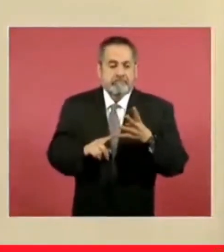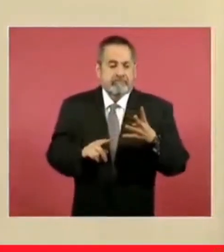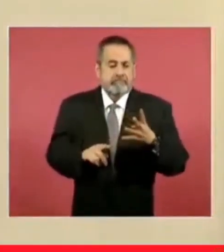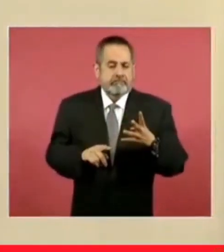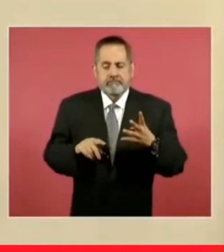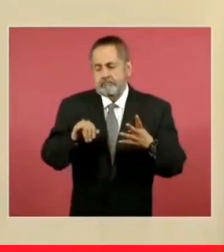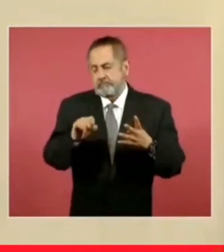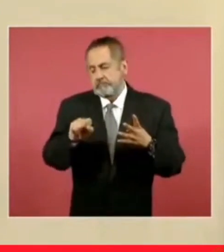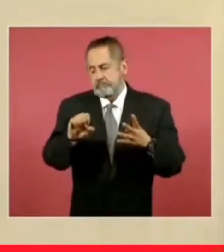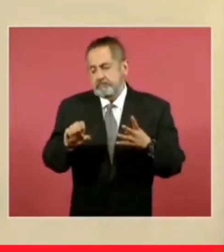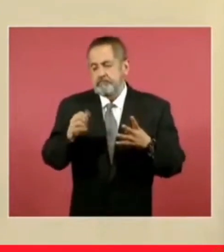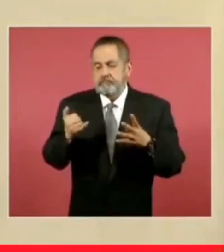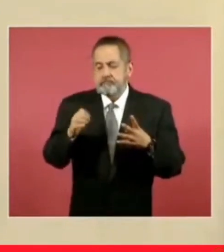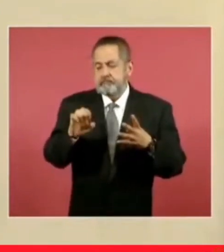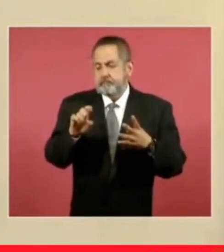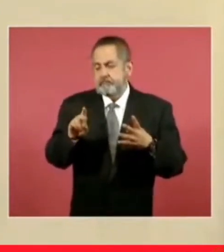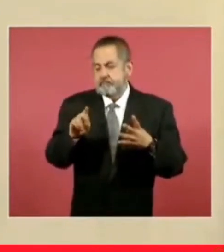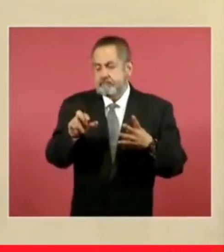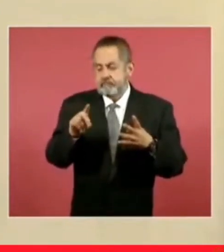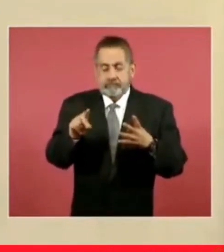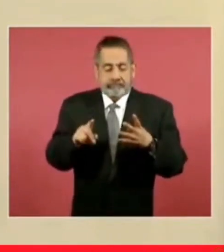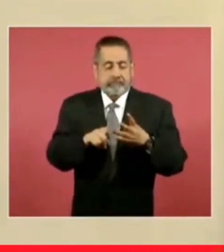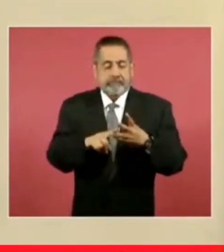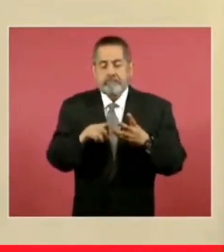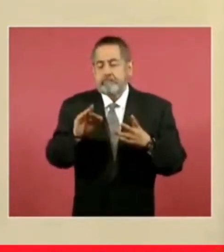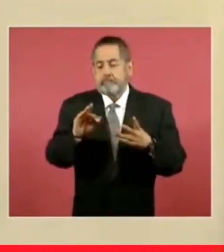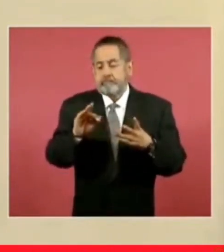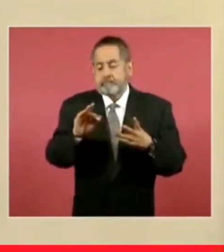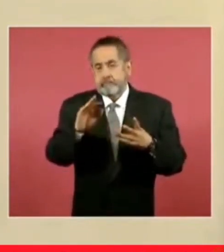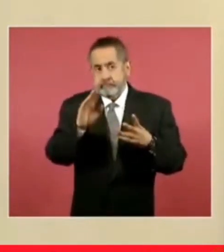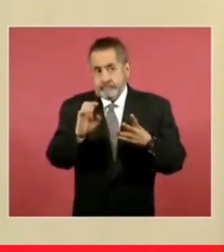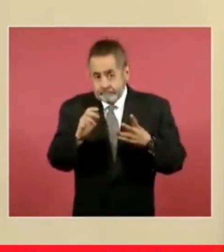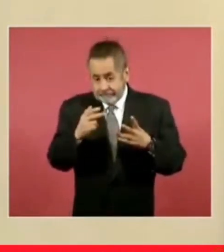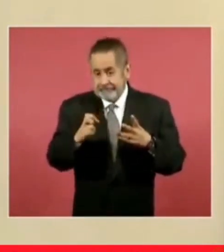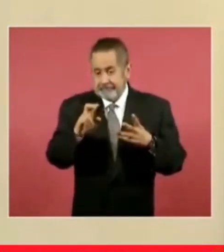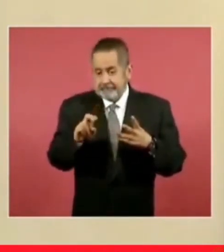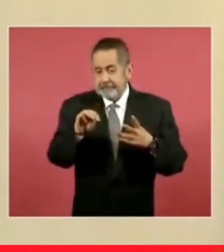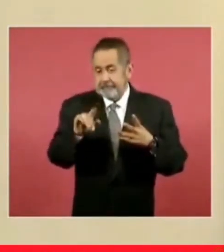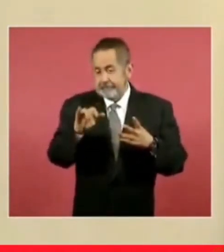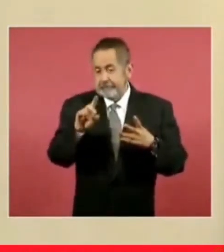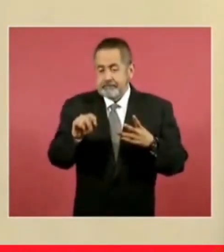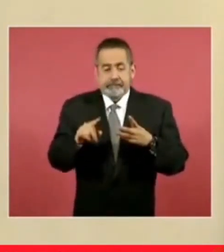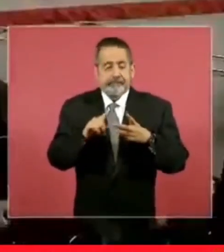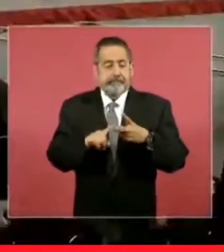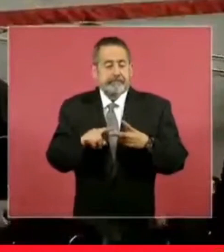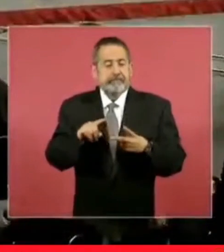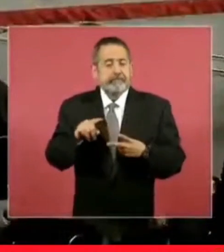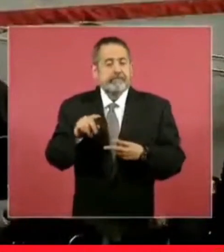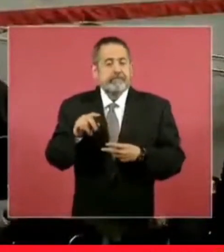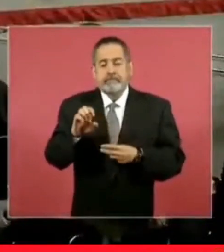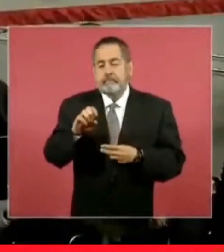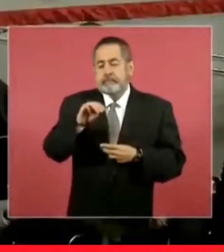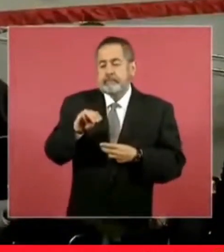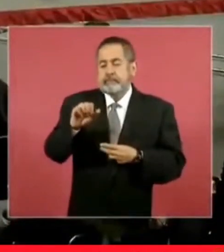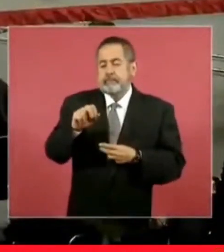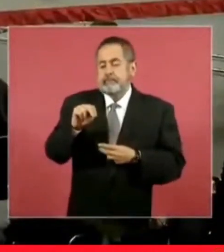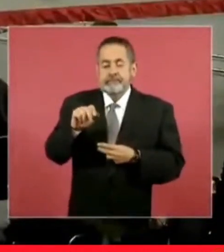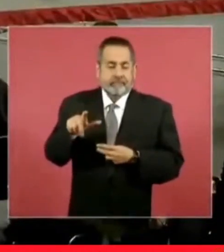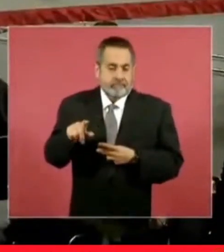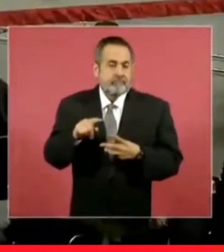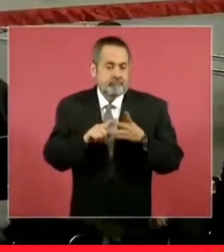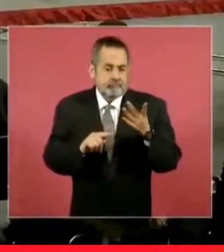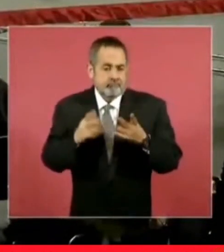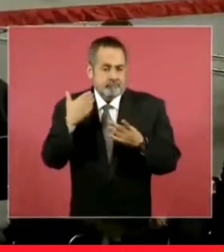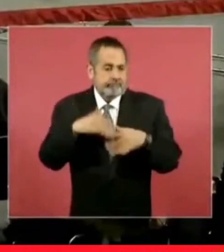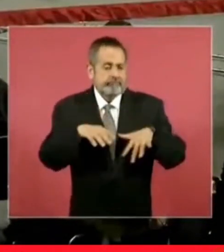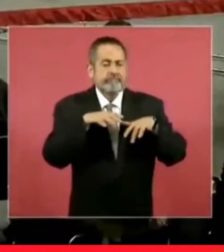Eduardo en febrero a Brenda y Hermelinda y en marzo del 2021 a Emmanuel que ya estaba